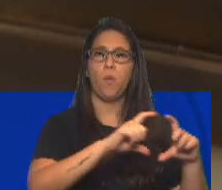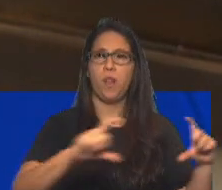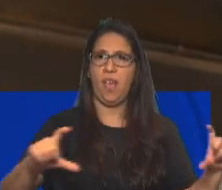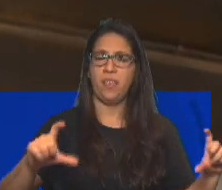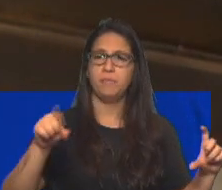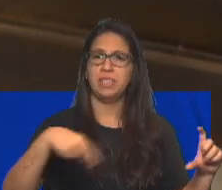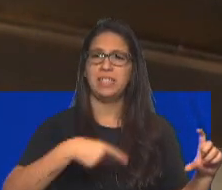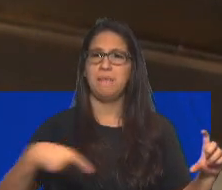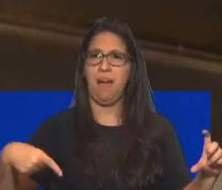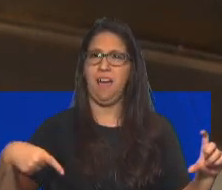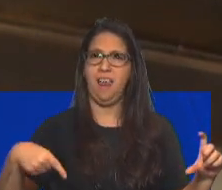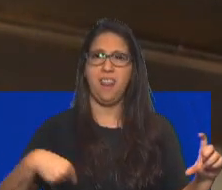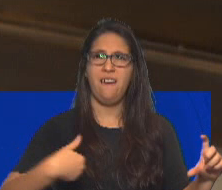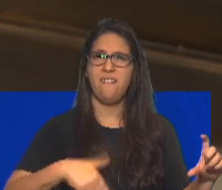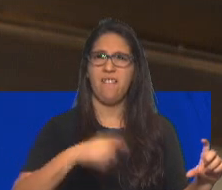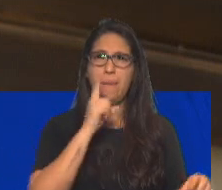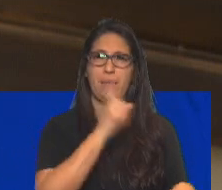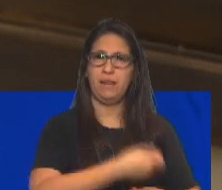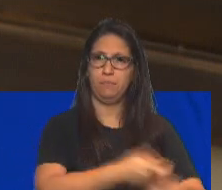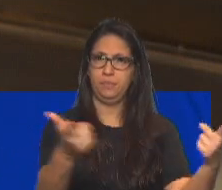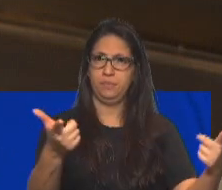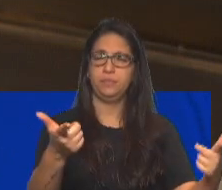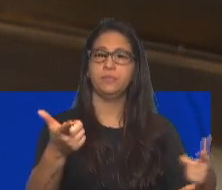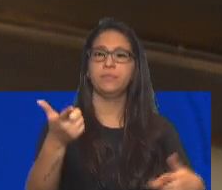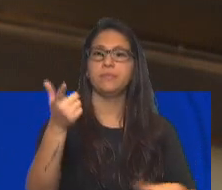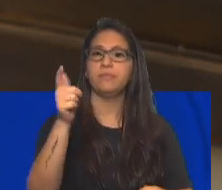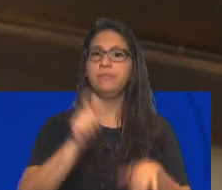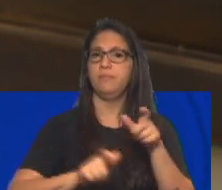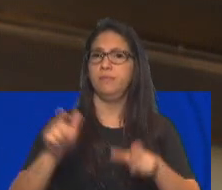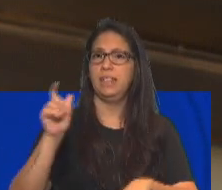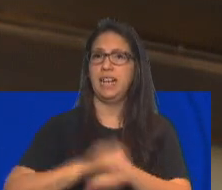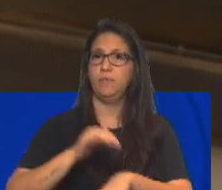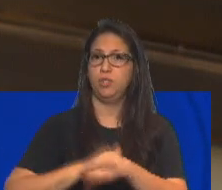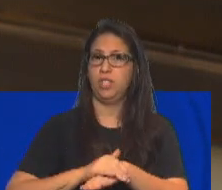esta semana, como dije previamente, se entregarán 1.000. Y bueno, quien está a cargo